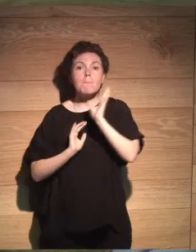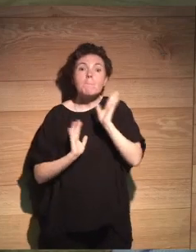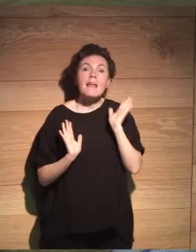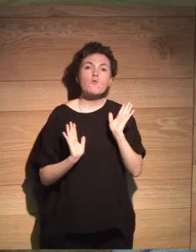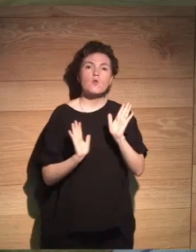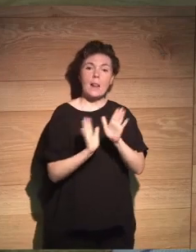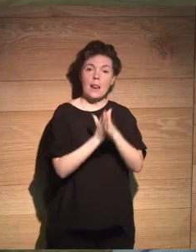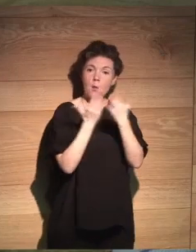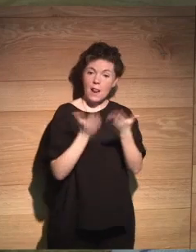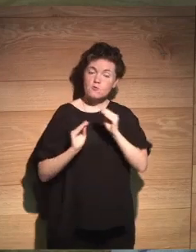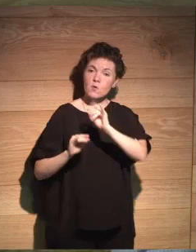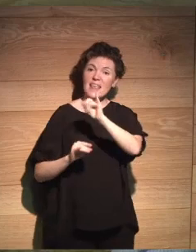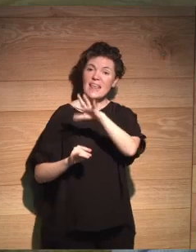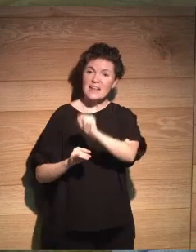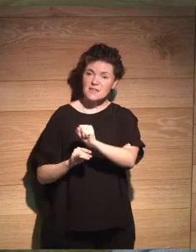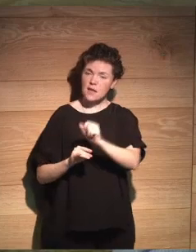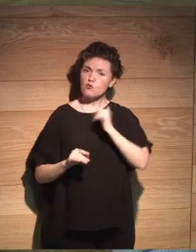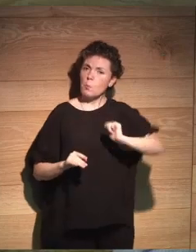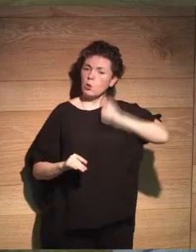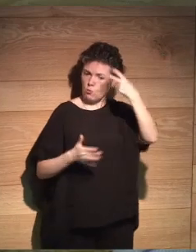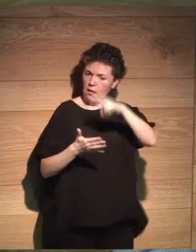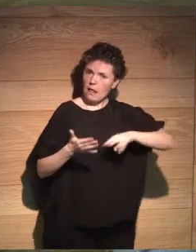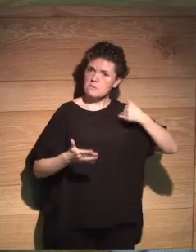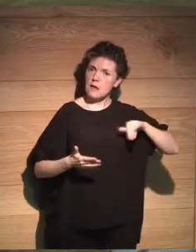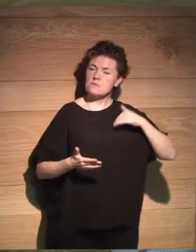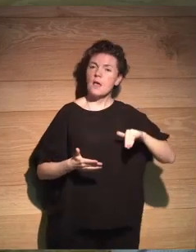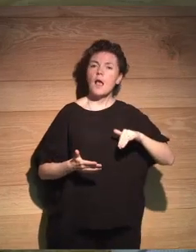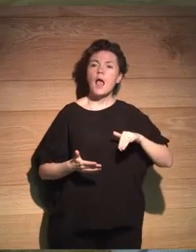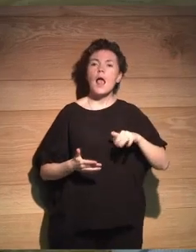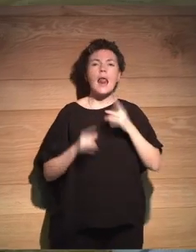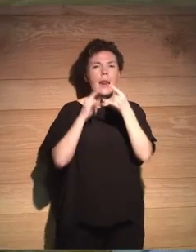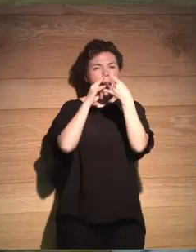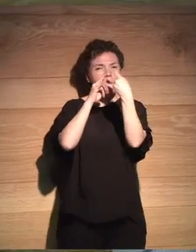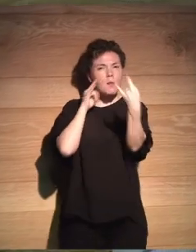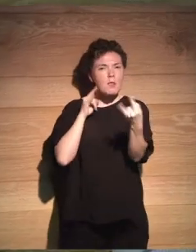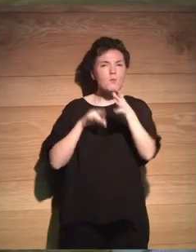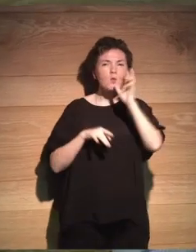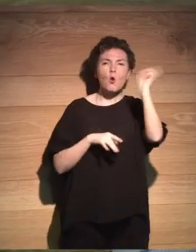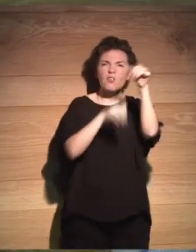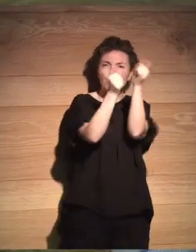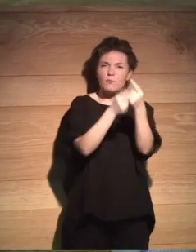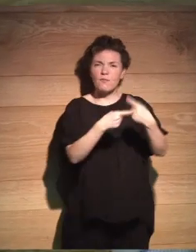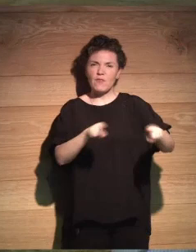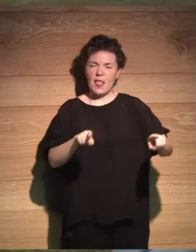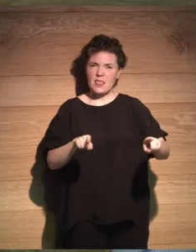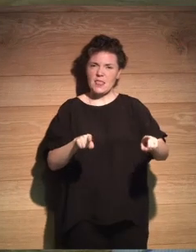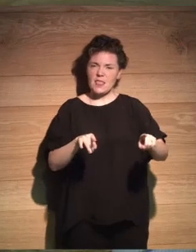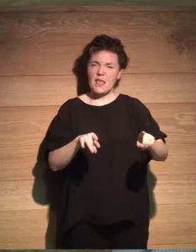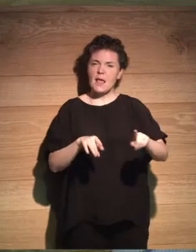novela de Ilsa, que he tenido la oportunidad de leer, el enamoramiento viene por otro camino. Es más